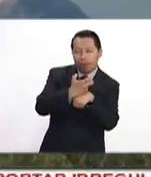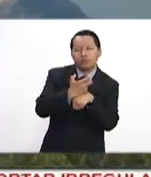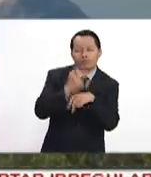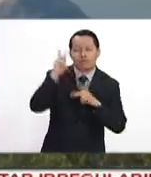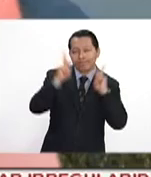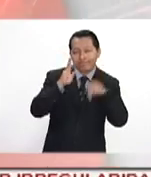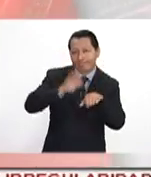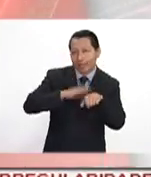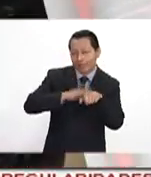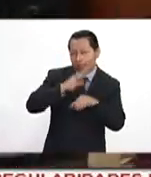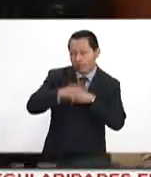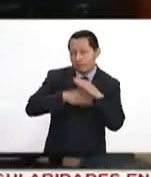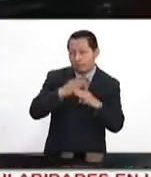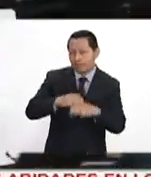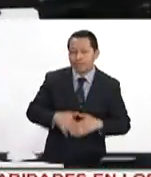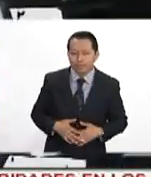mundo.